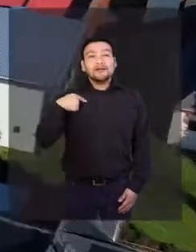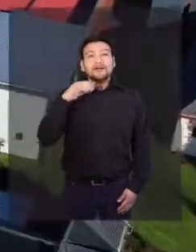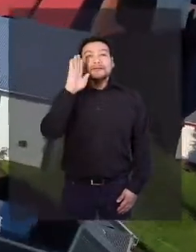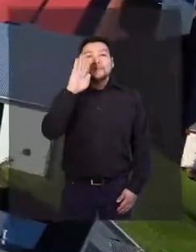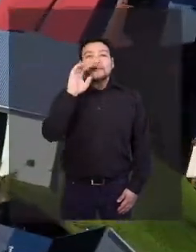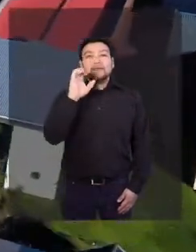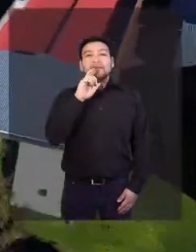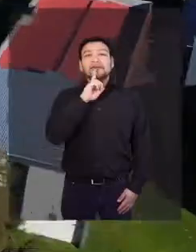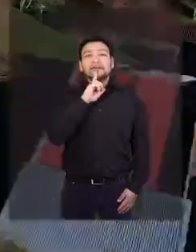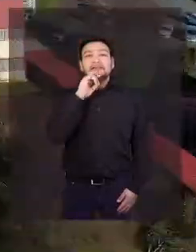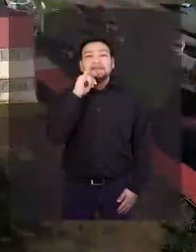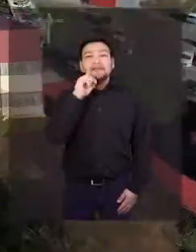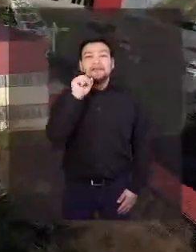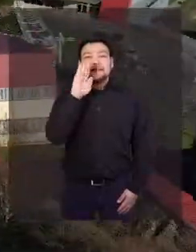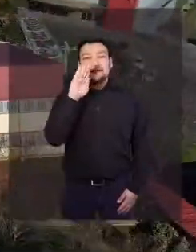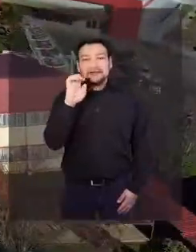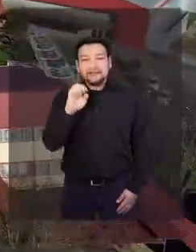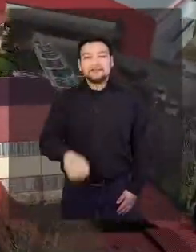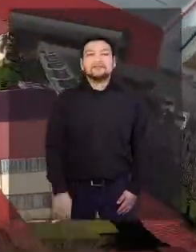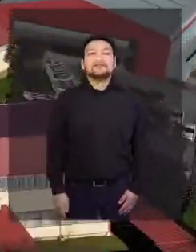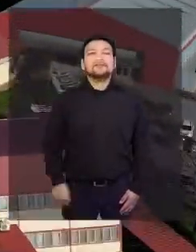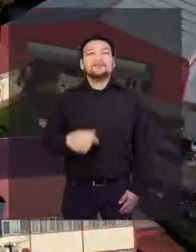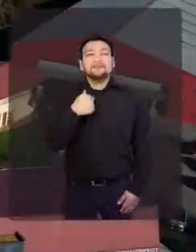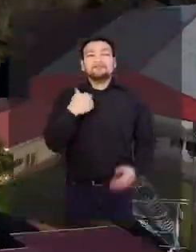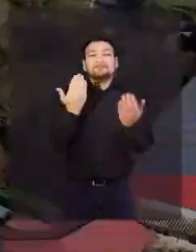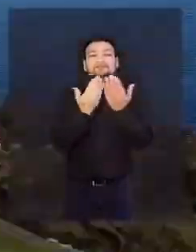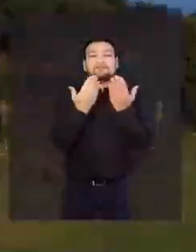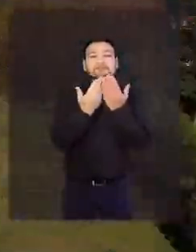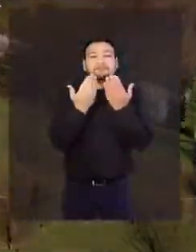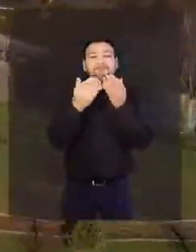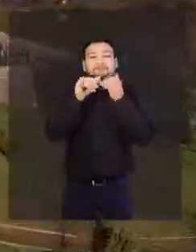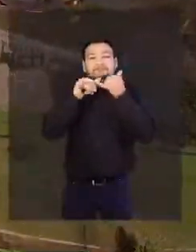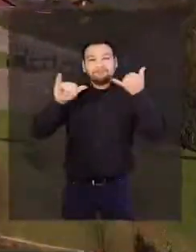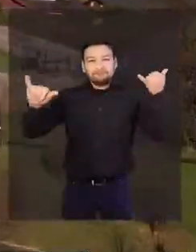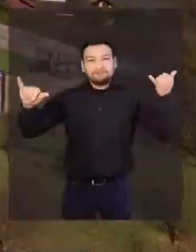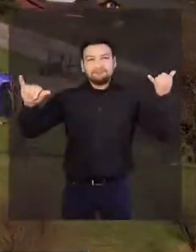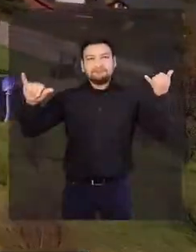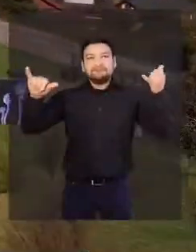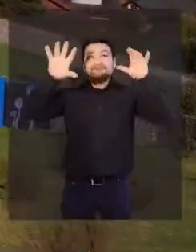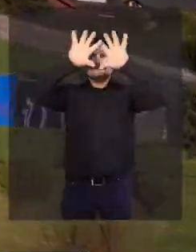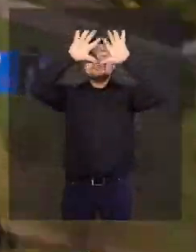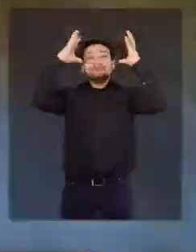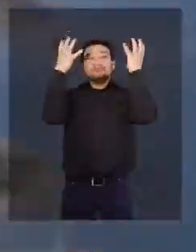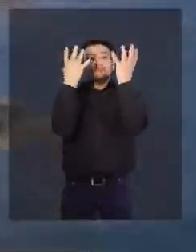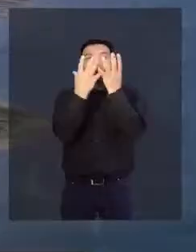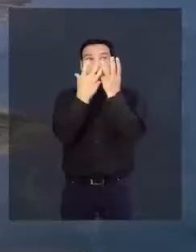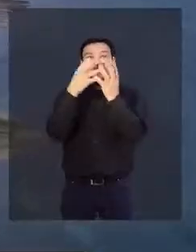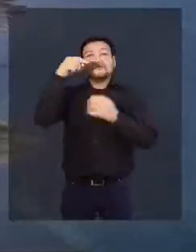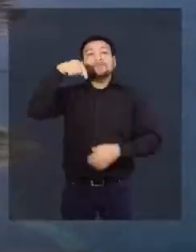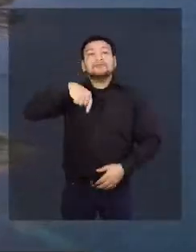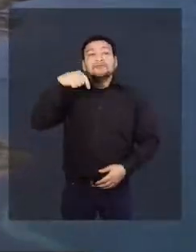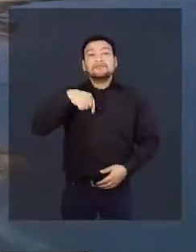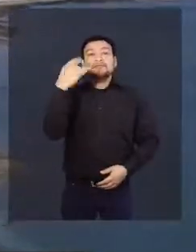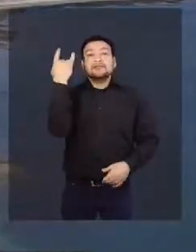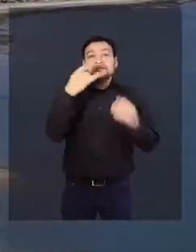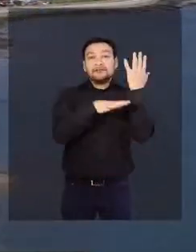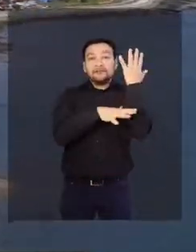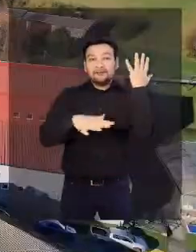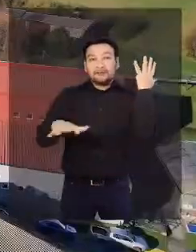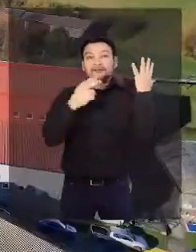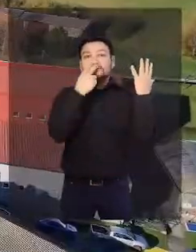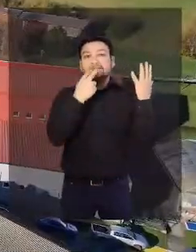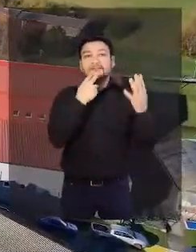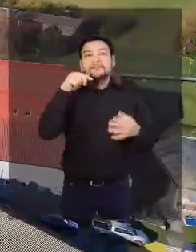Bienvenidos a la Universidad Austral de Chile, sede Puerto Montt, ubicada en el inicio de la carretera austral y una de